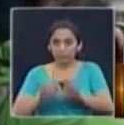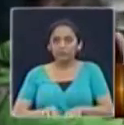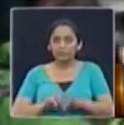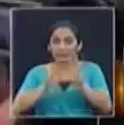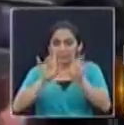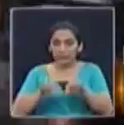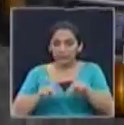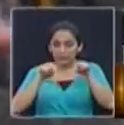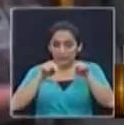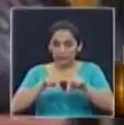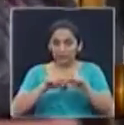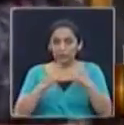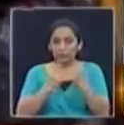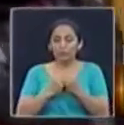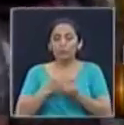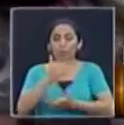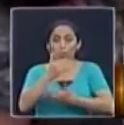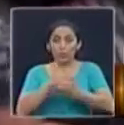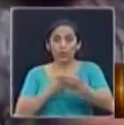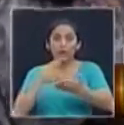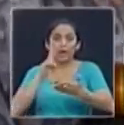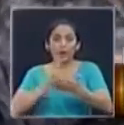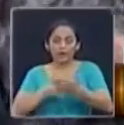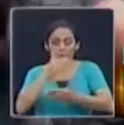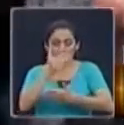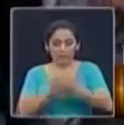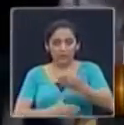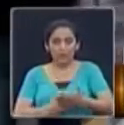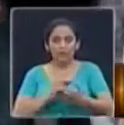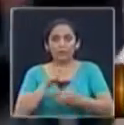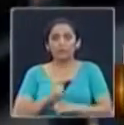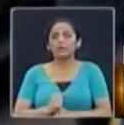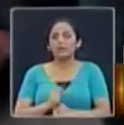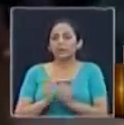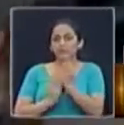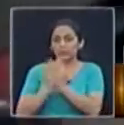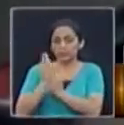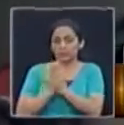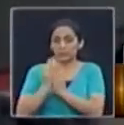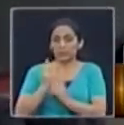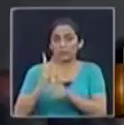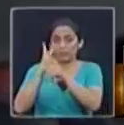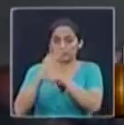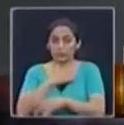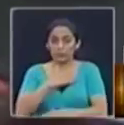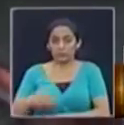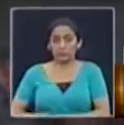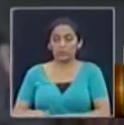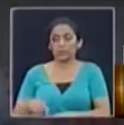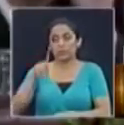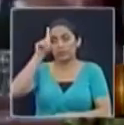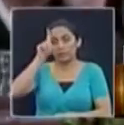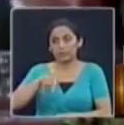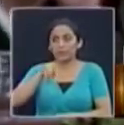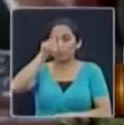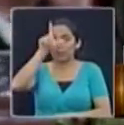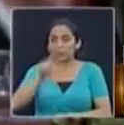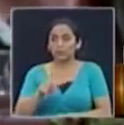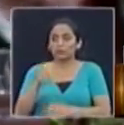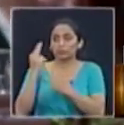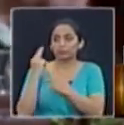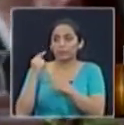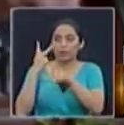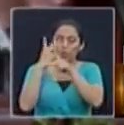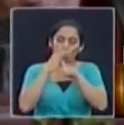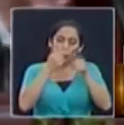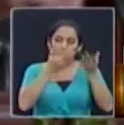oficialista, en una carta solicitó al jefe del Servicio de Protección Presidencial prestar elementos de seguridad para resguardar